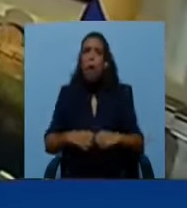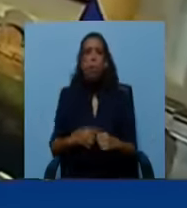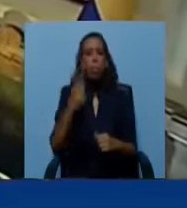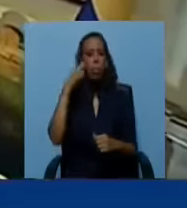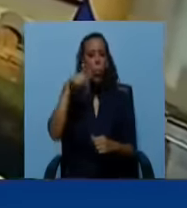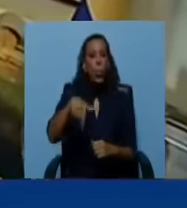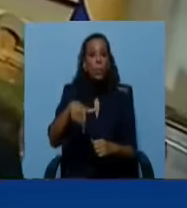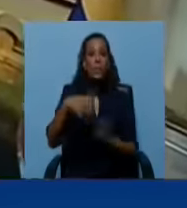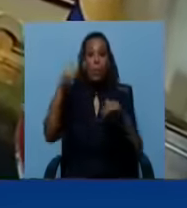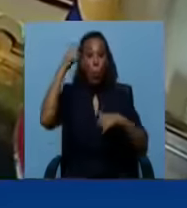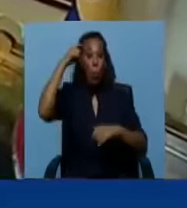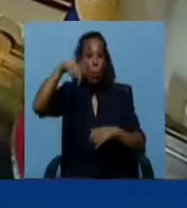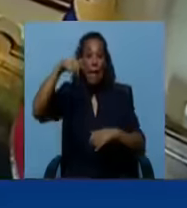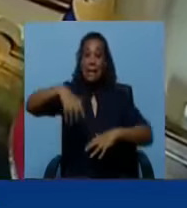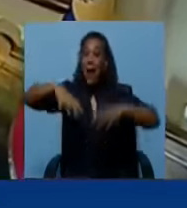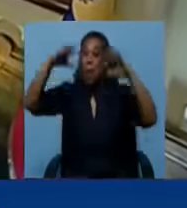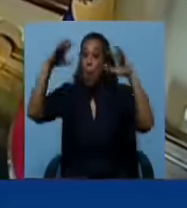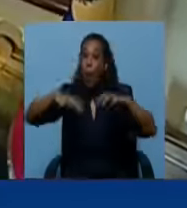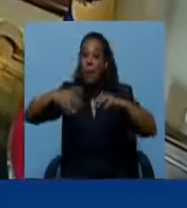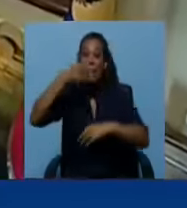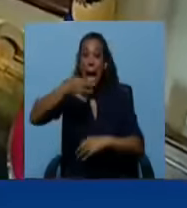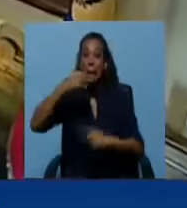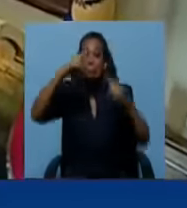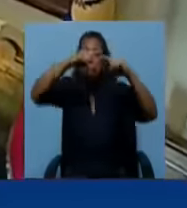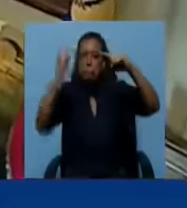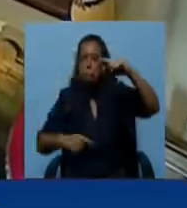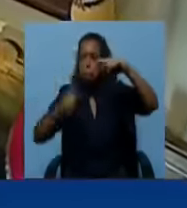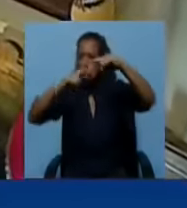Está cayendo lluvia, rayos,